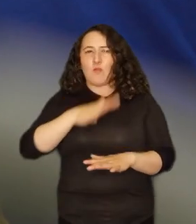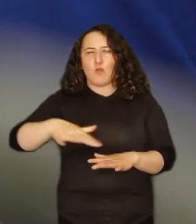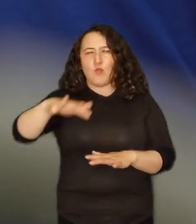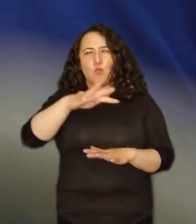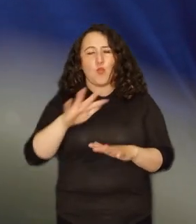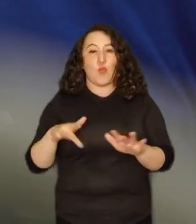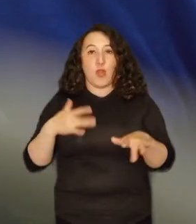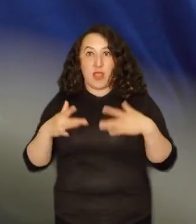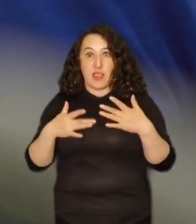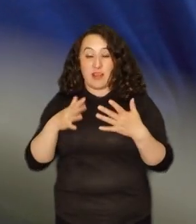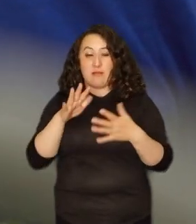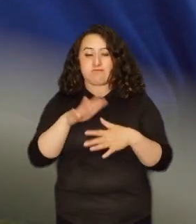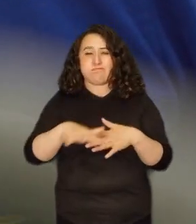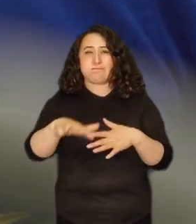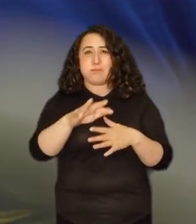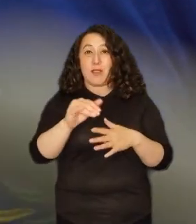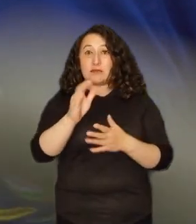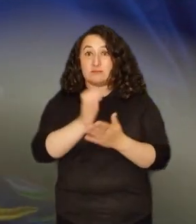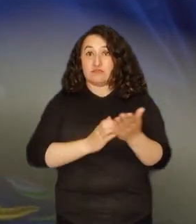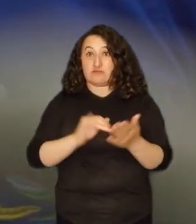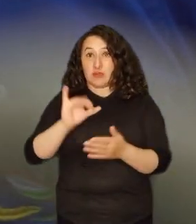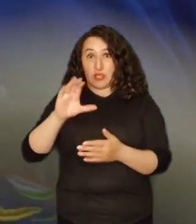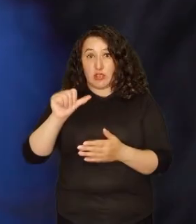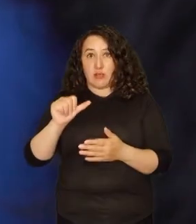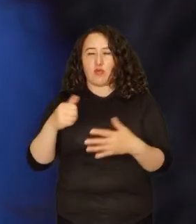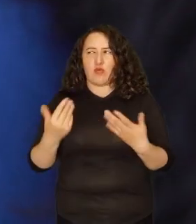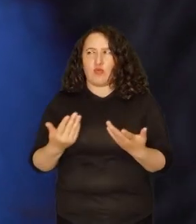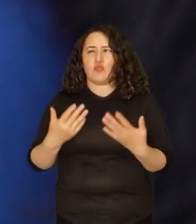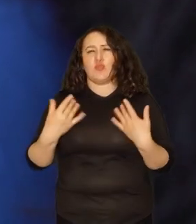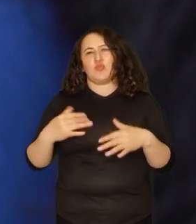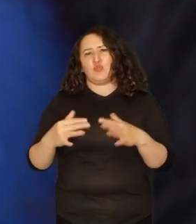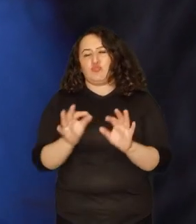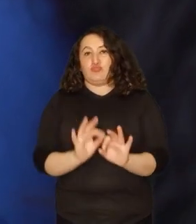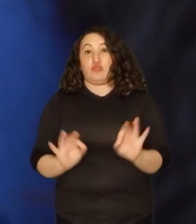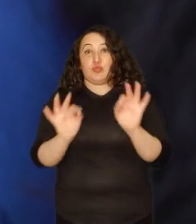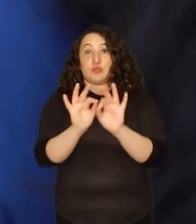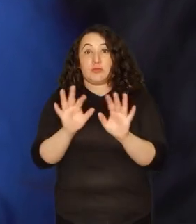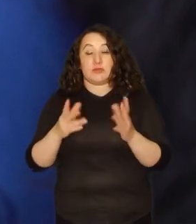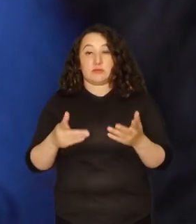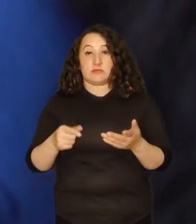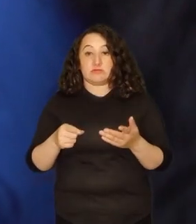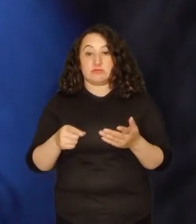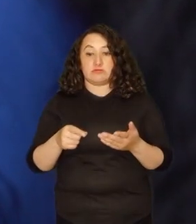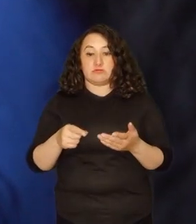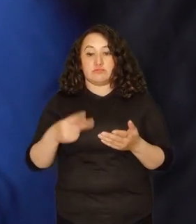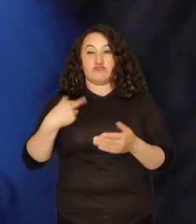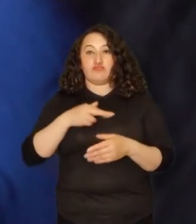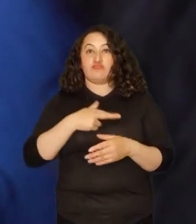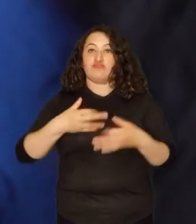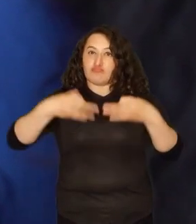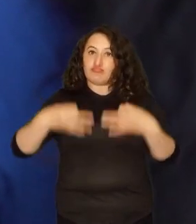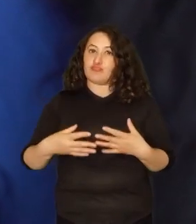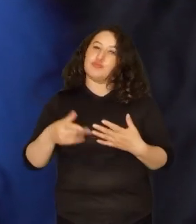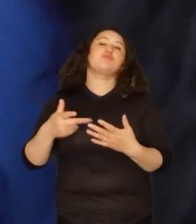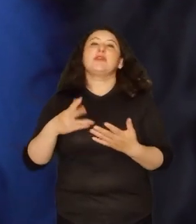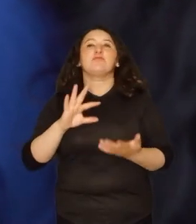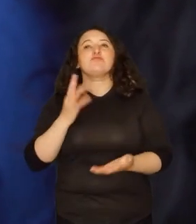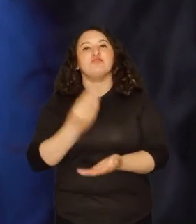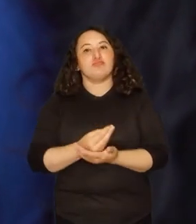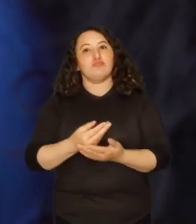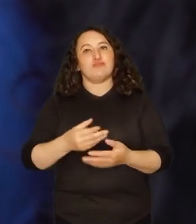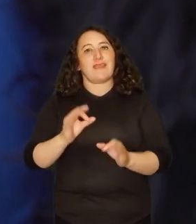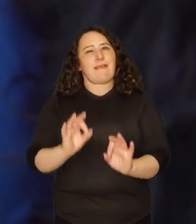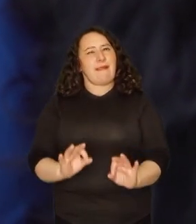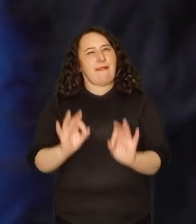Alegre, debido a la certificación que tenemos con el ICA, que eso ha sido una parte muy importante. Entonces nosotros estamos